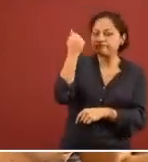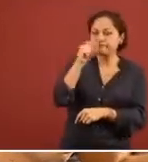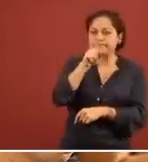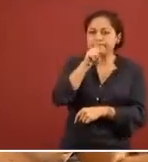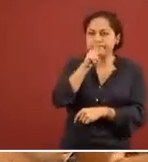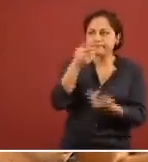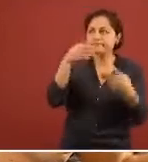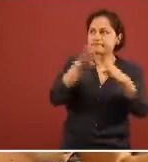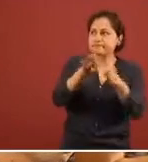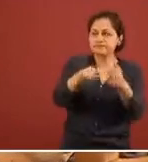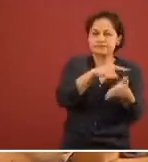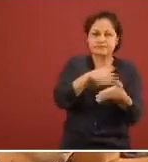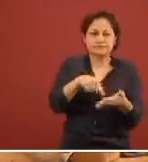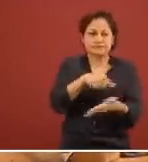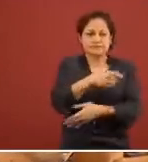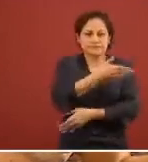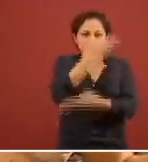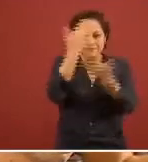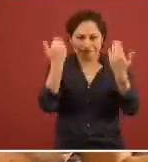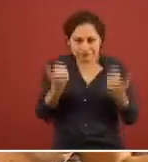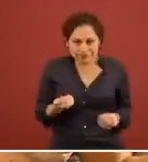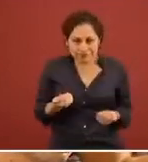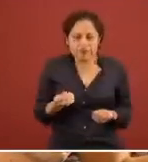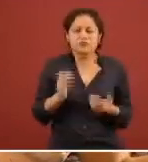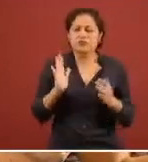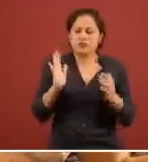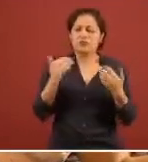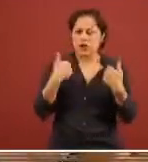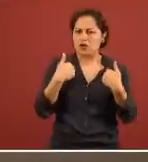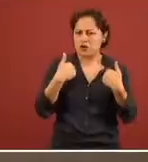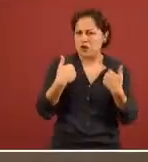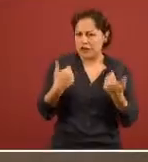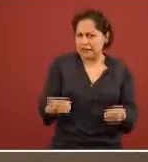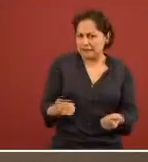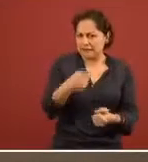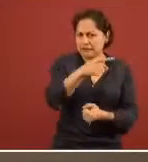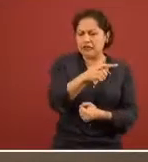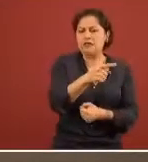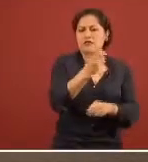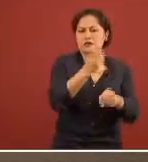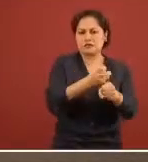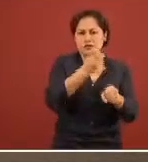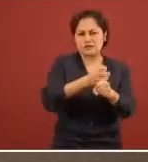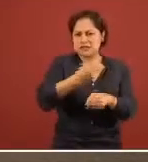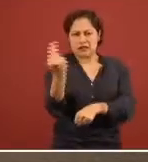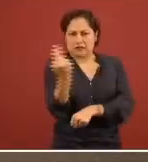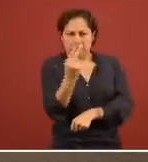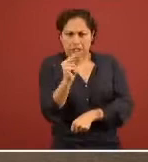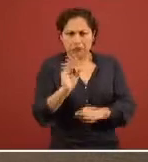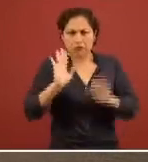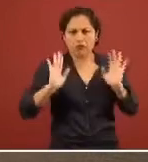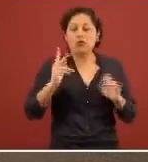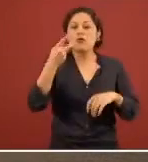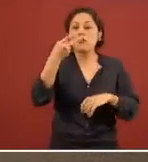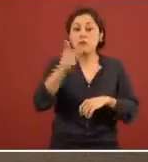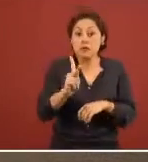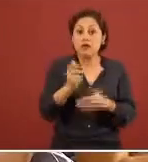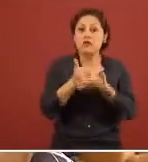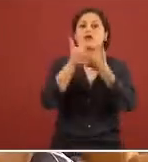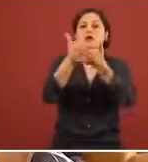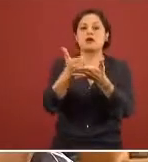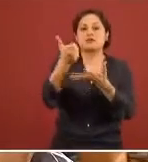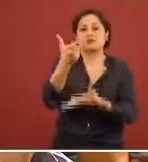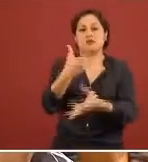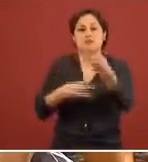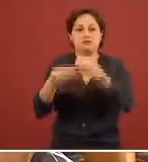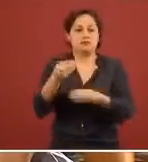no es esencial, pero sí tiene un peso en la economía, ¿por qué se considera de altos riesgos que se